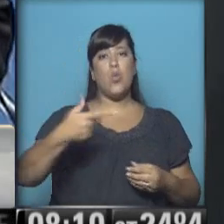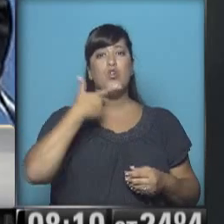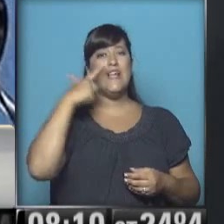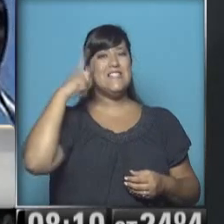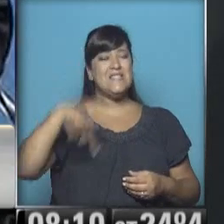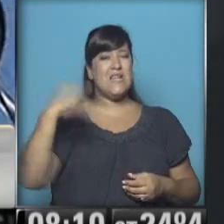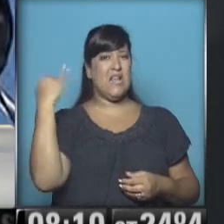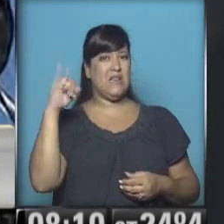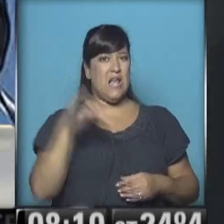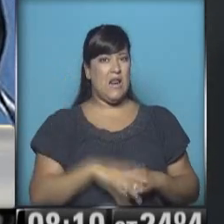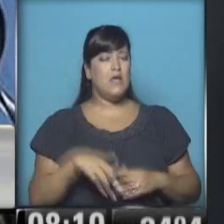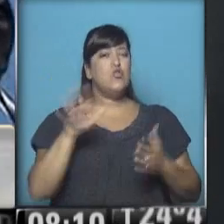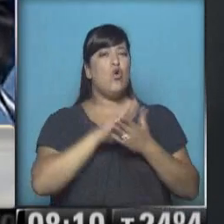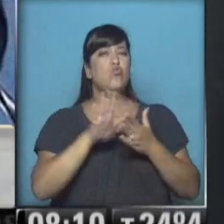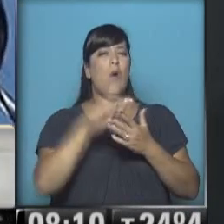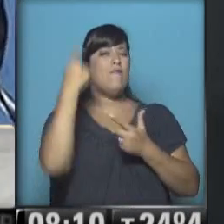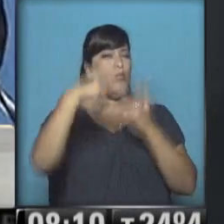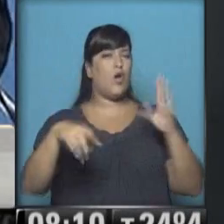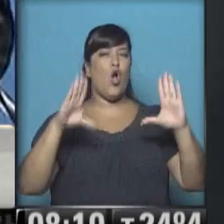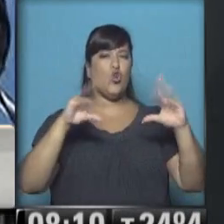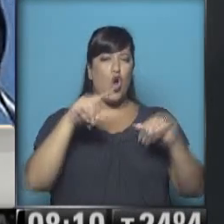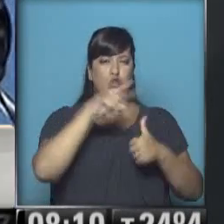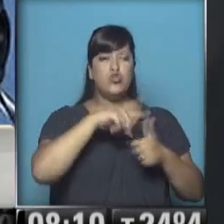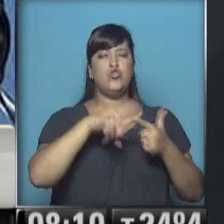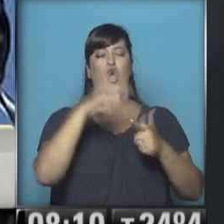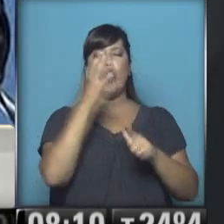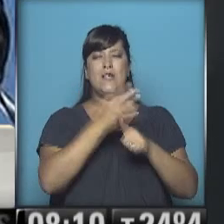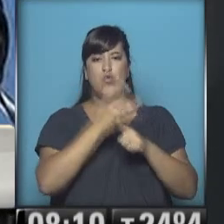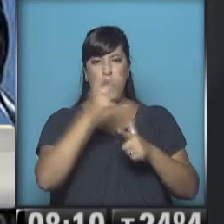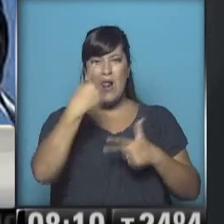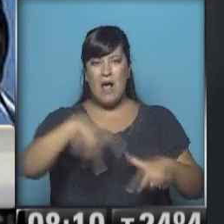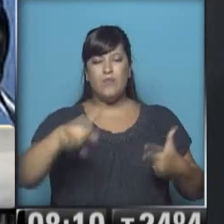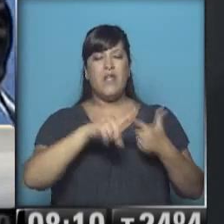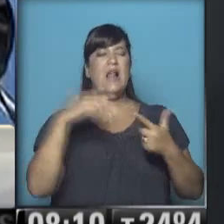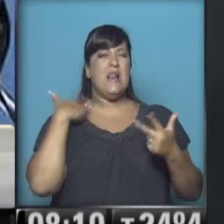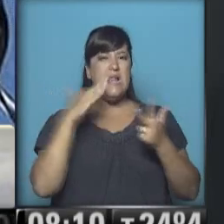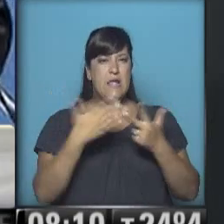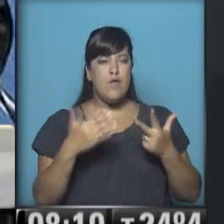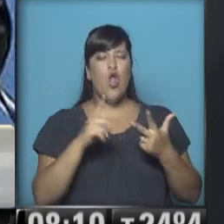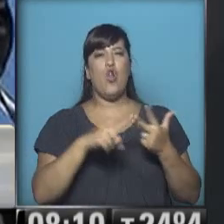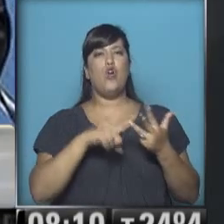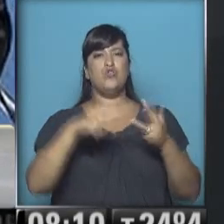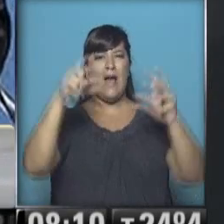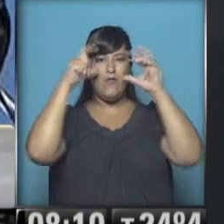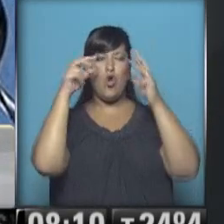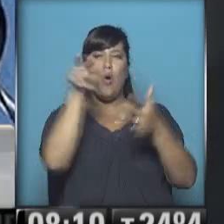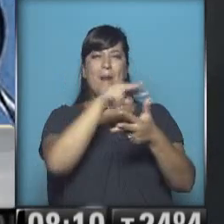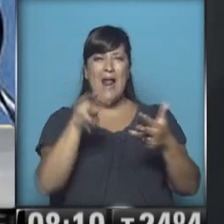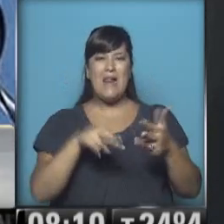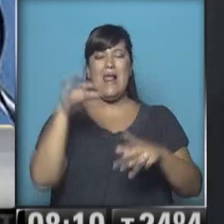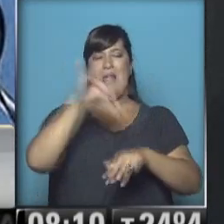interés, con nuevos rubros como colchones, útiles escolares, libros, anteojos para leer con